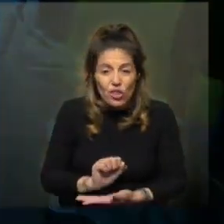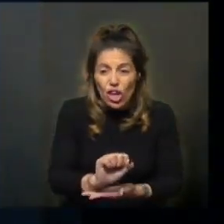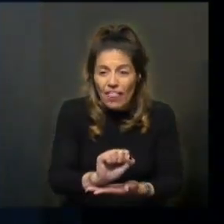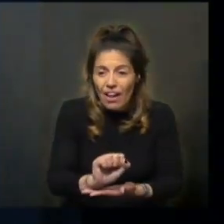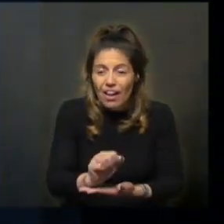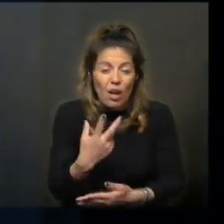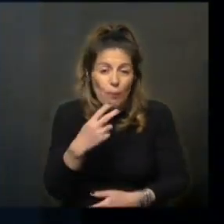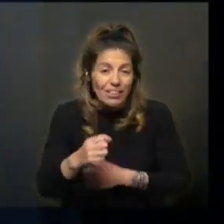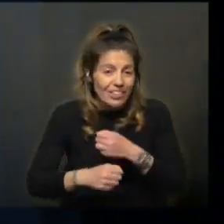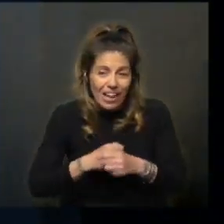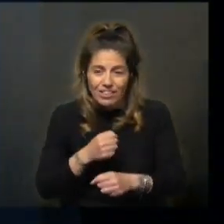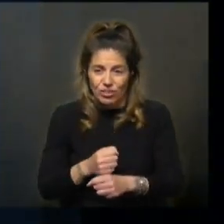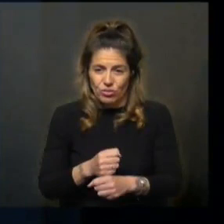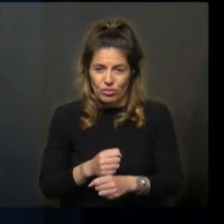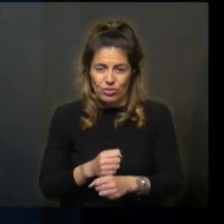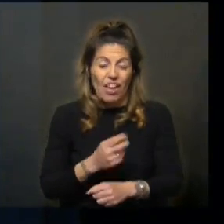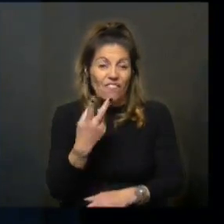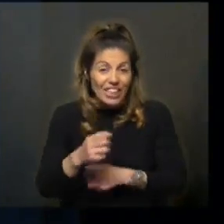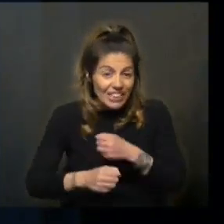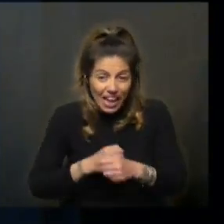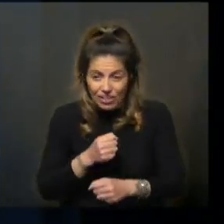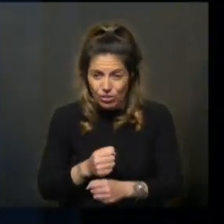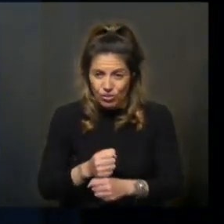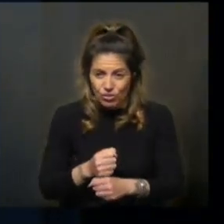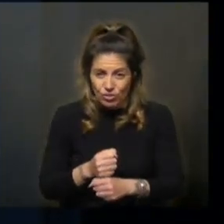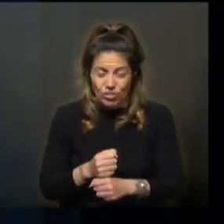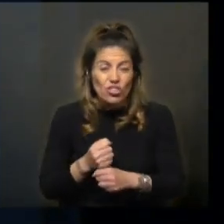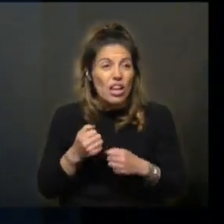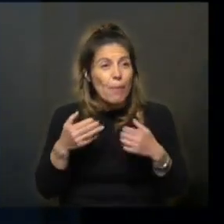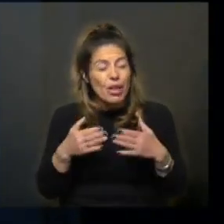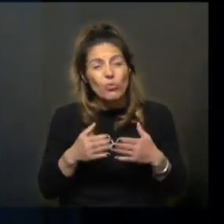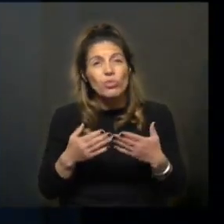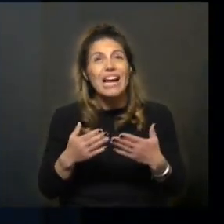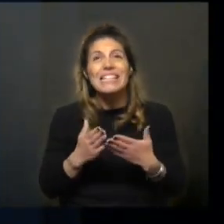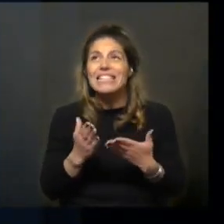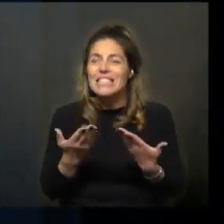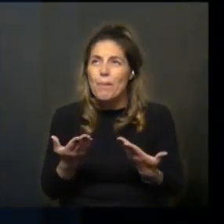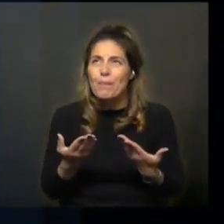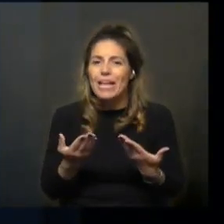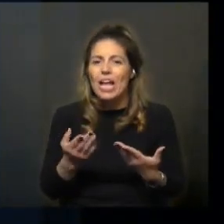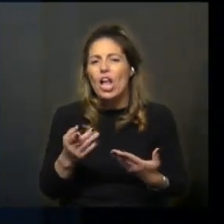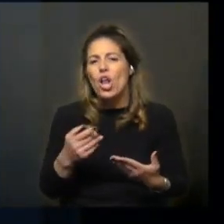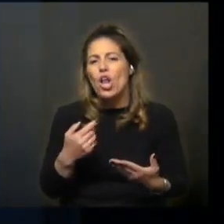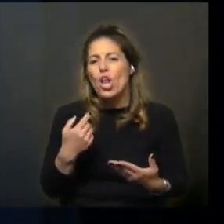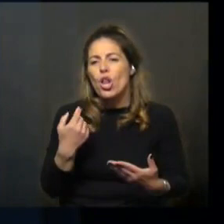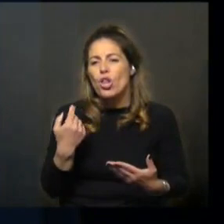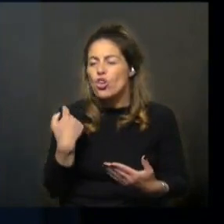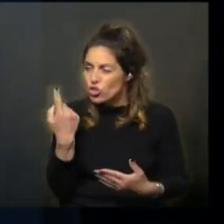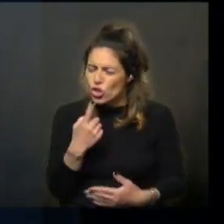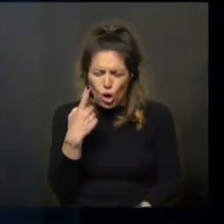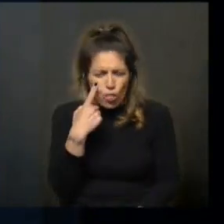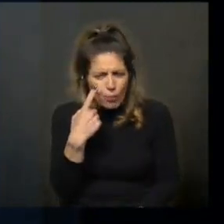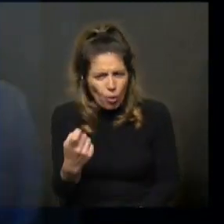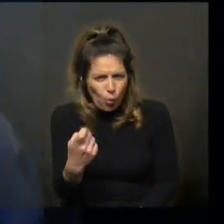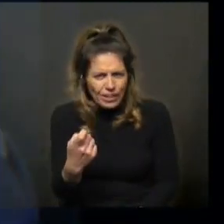años sabes que 20 años no ent la pregunta A veces siempre me pregunto bueno los otros este nos damos cuenta que